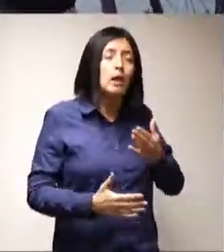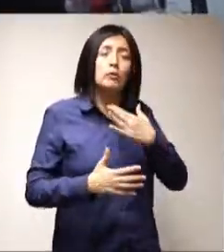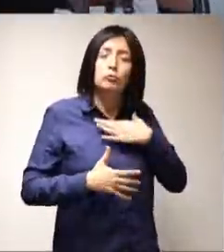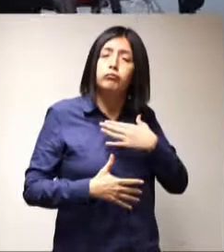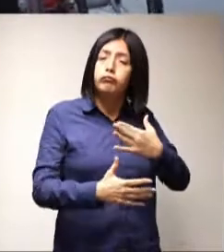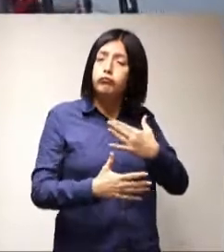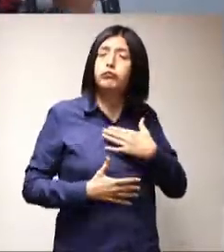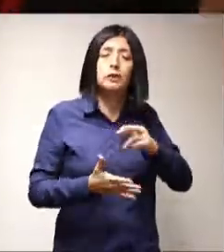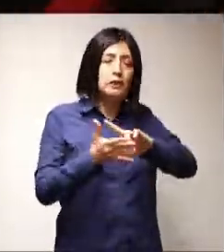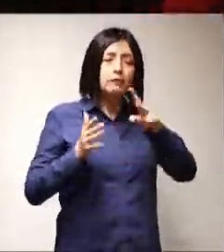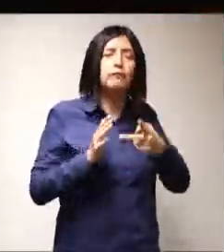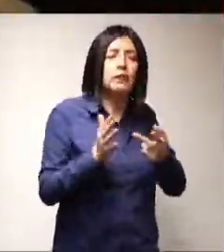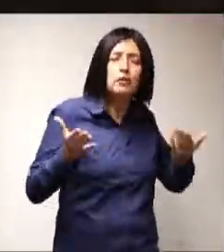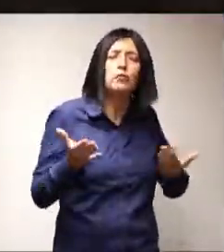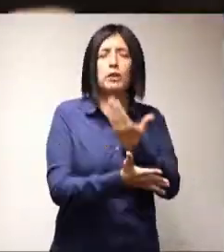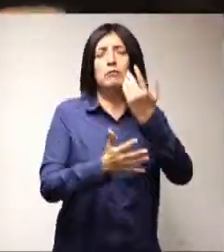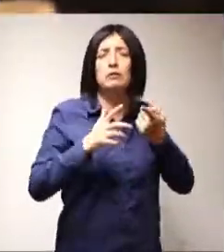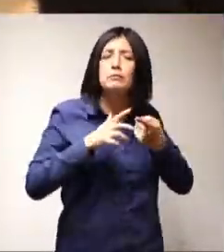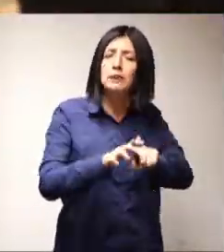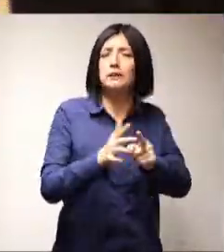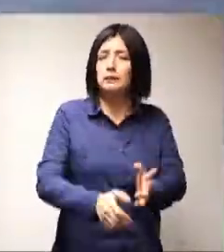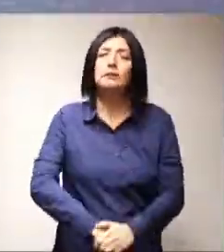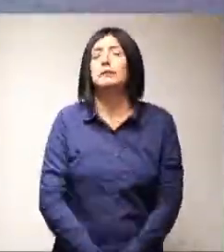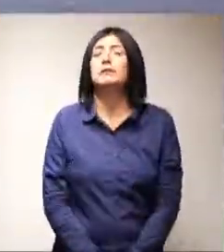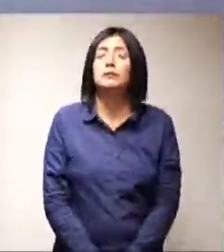Porque cada respiro es un nuevo comienzo.